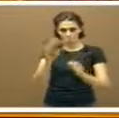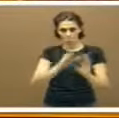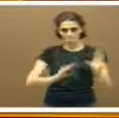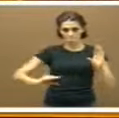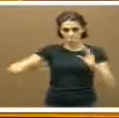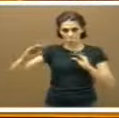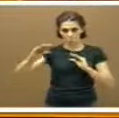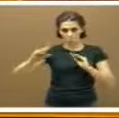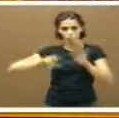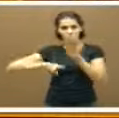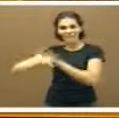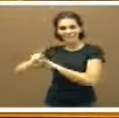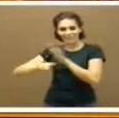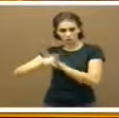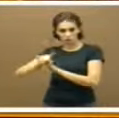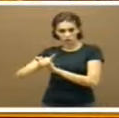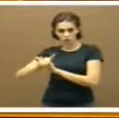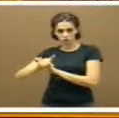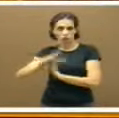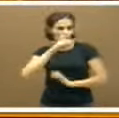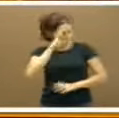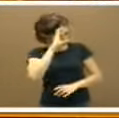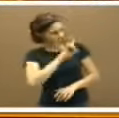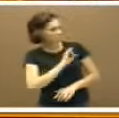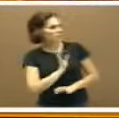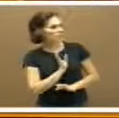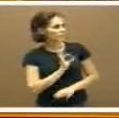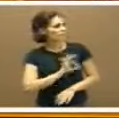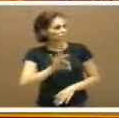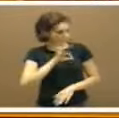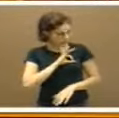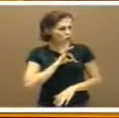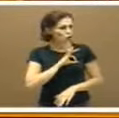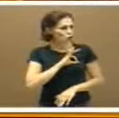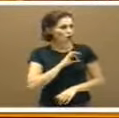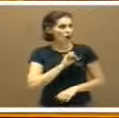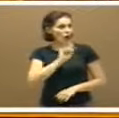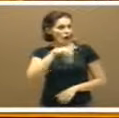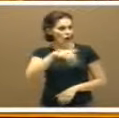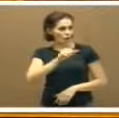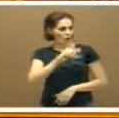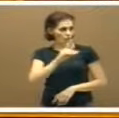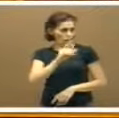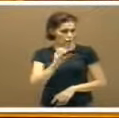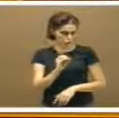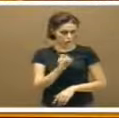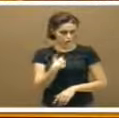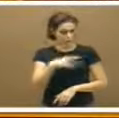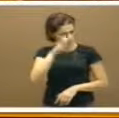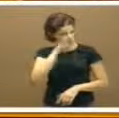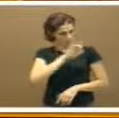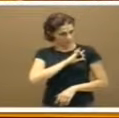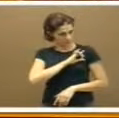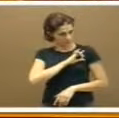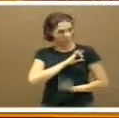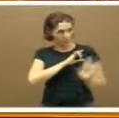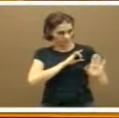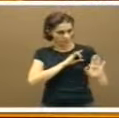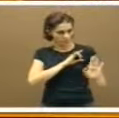a una gestión. Y ahora, escúcheme, señor amado, que voy a contar lo mismo que ha